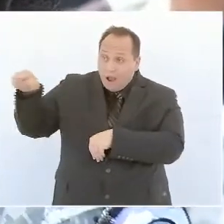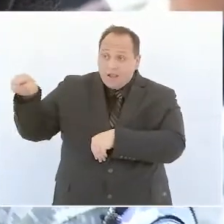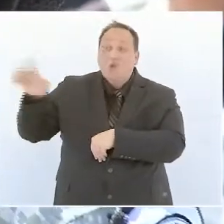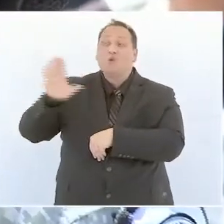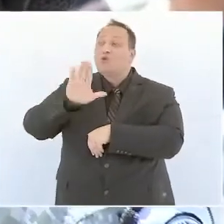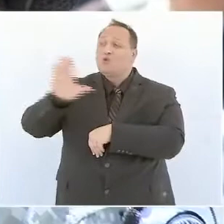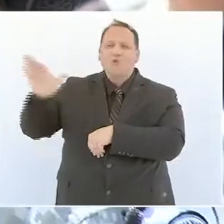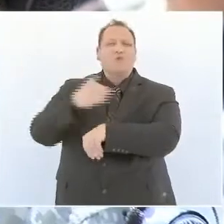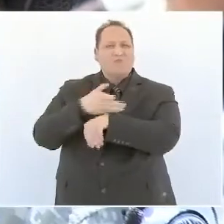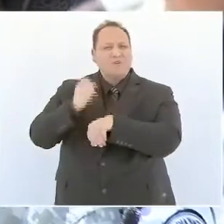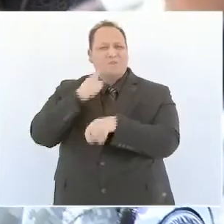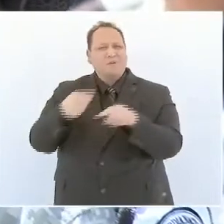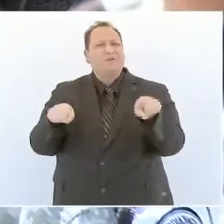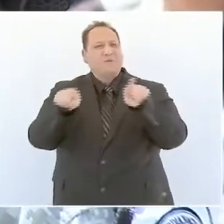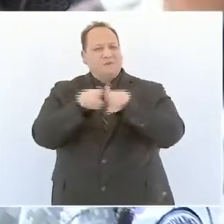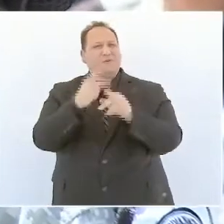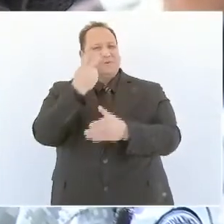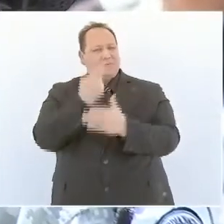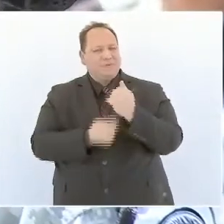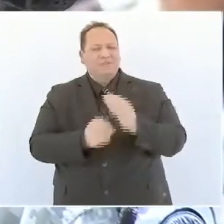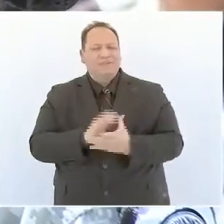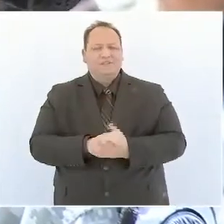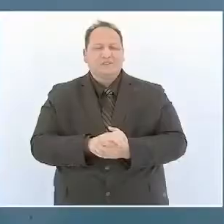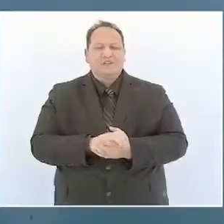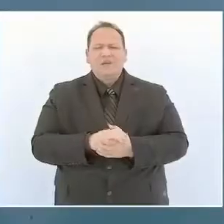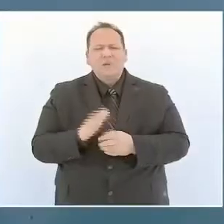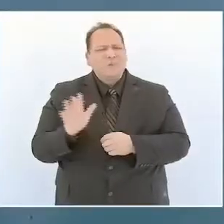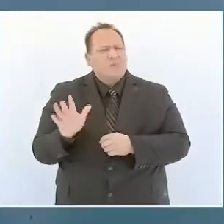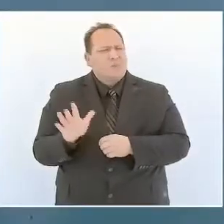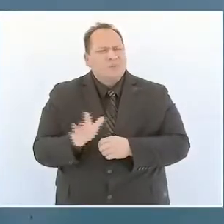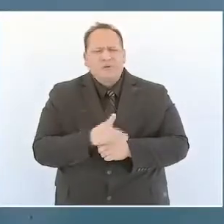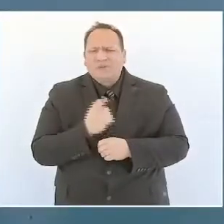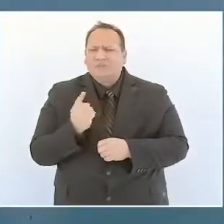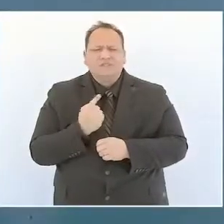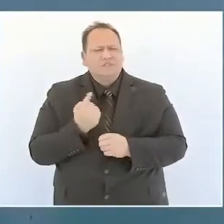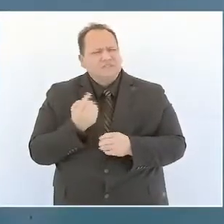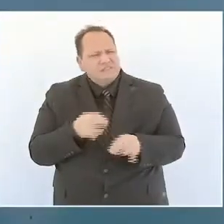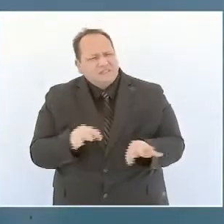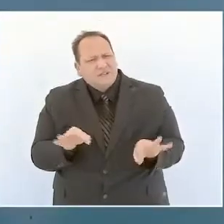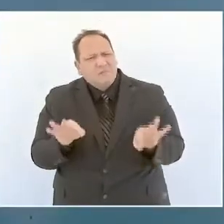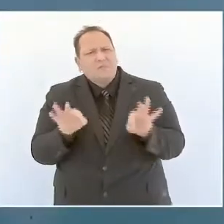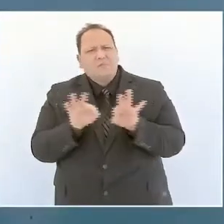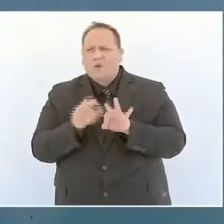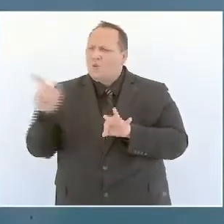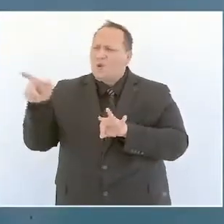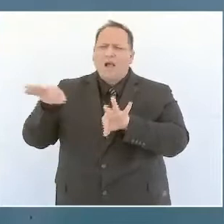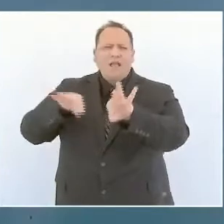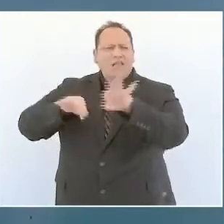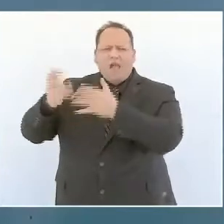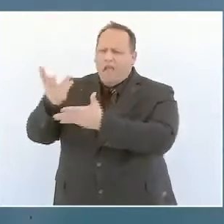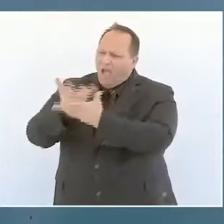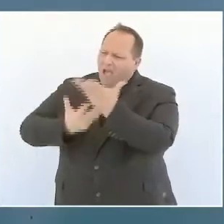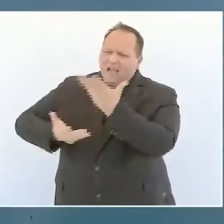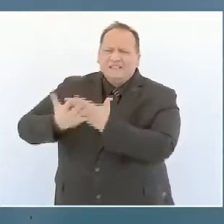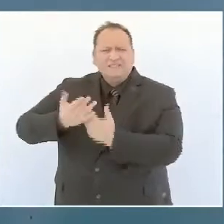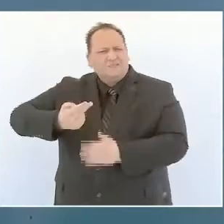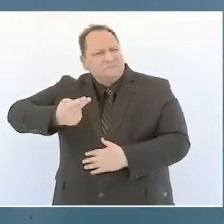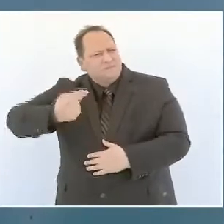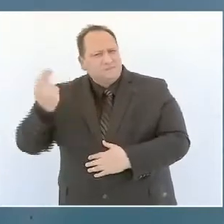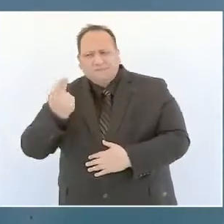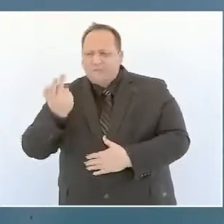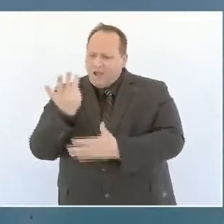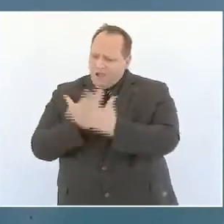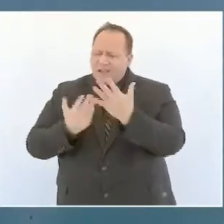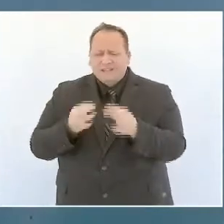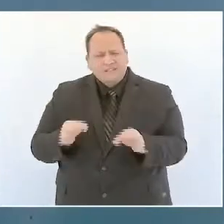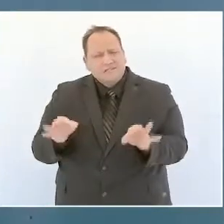sus familias, porque es fundamental el trabajo, la labor, la tarea que llevan a